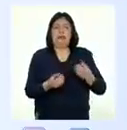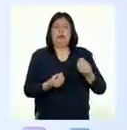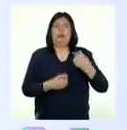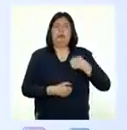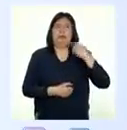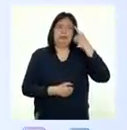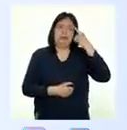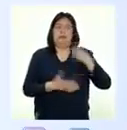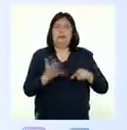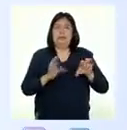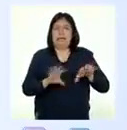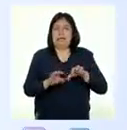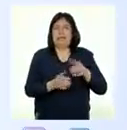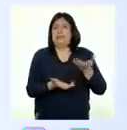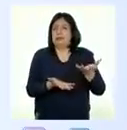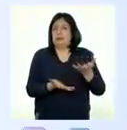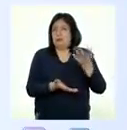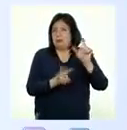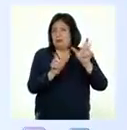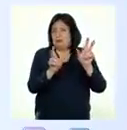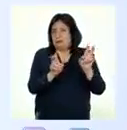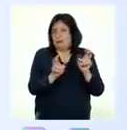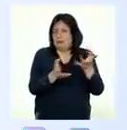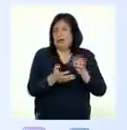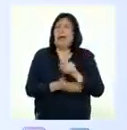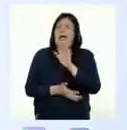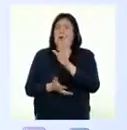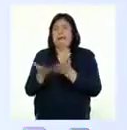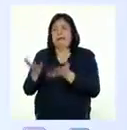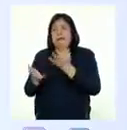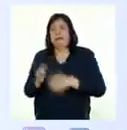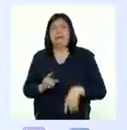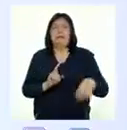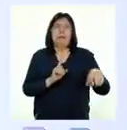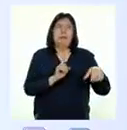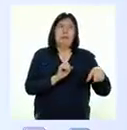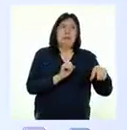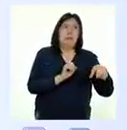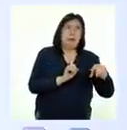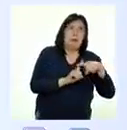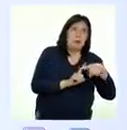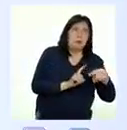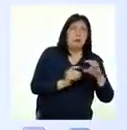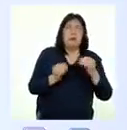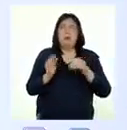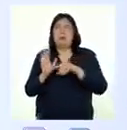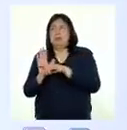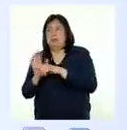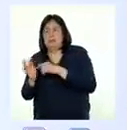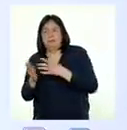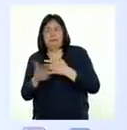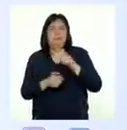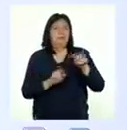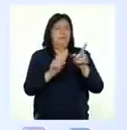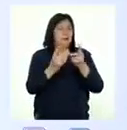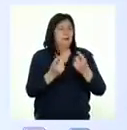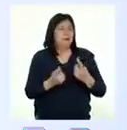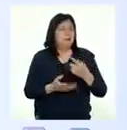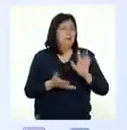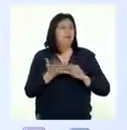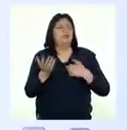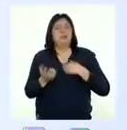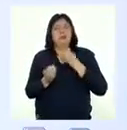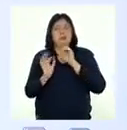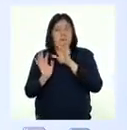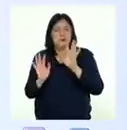manera de pensar para actuar sobre algo, ya sea a favor o en contra respecto de la pregunta que les